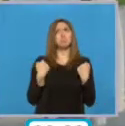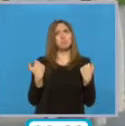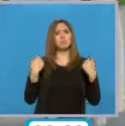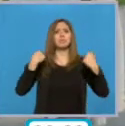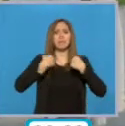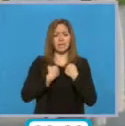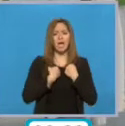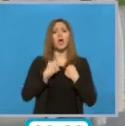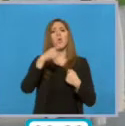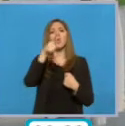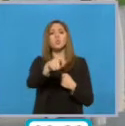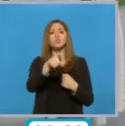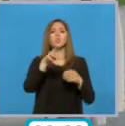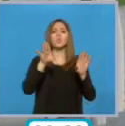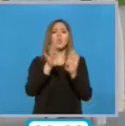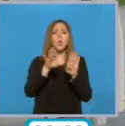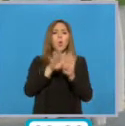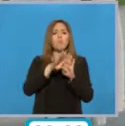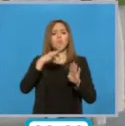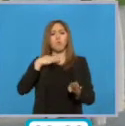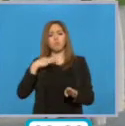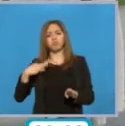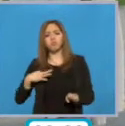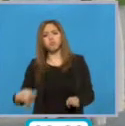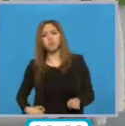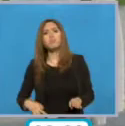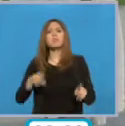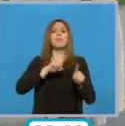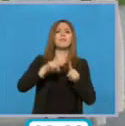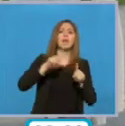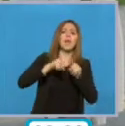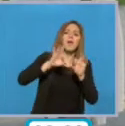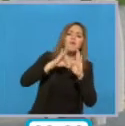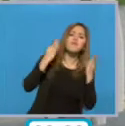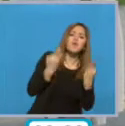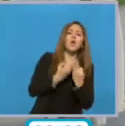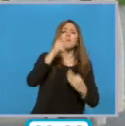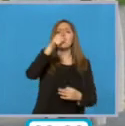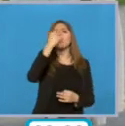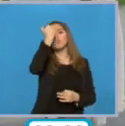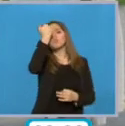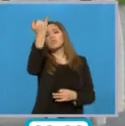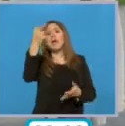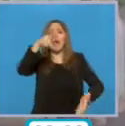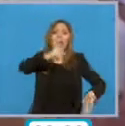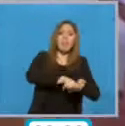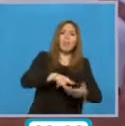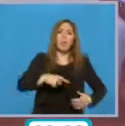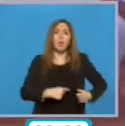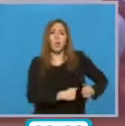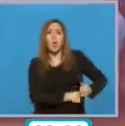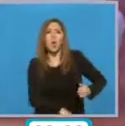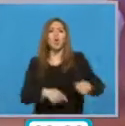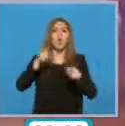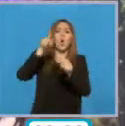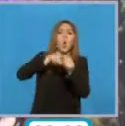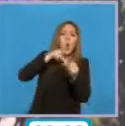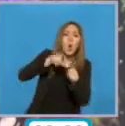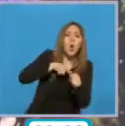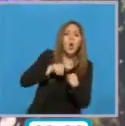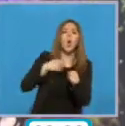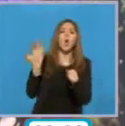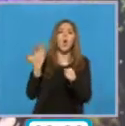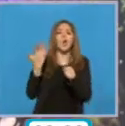saco que lo compramos desconstruido, con botones diferentes, si eres alguien más creativo, con interiores como muy locochones, con a lo